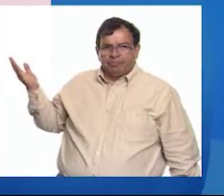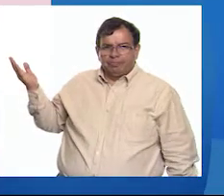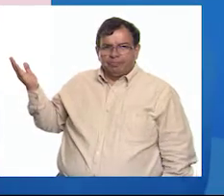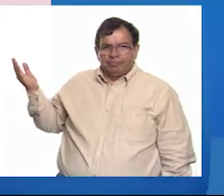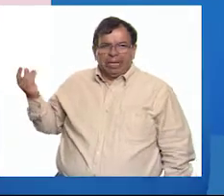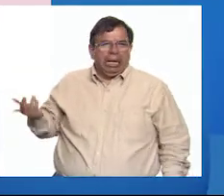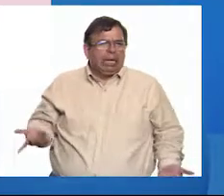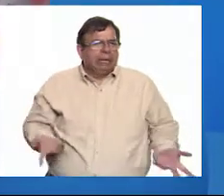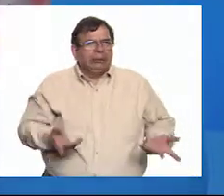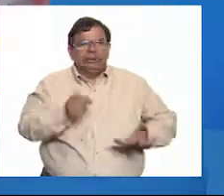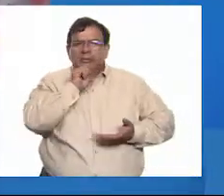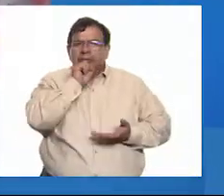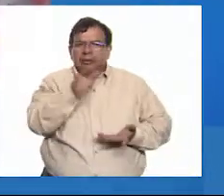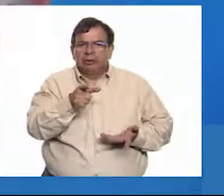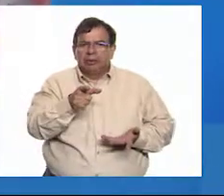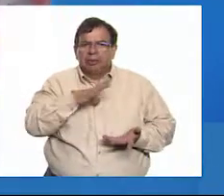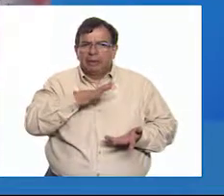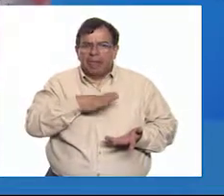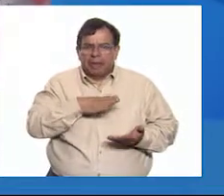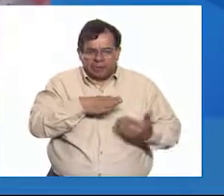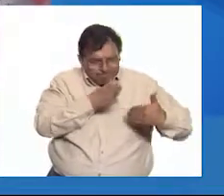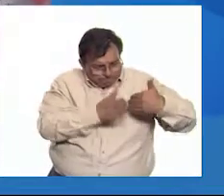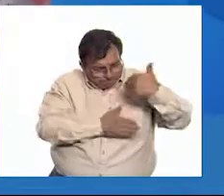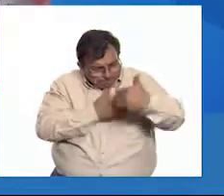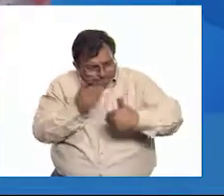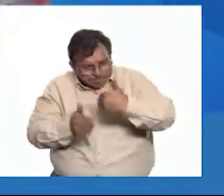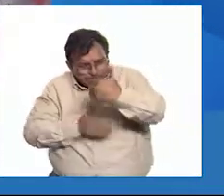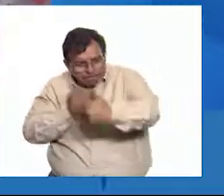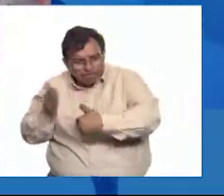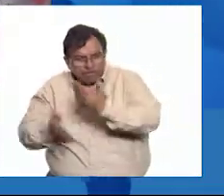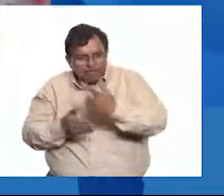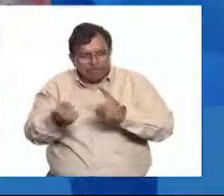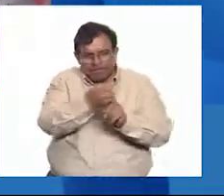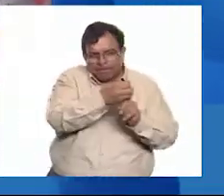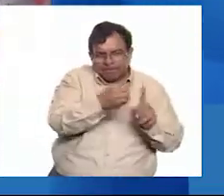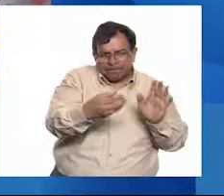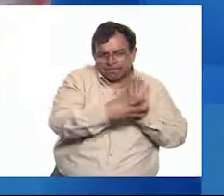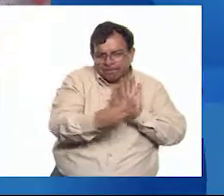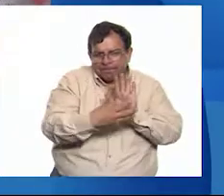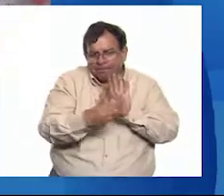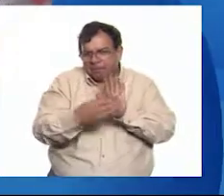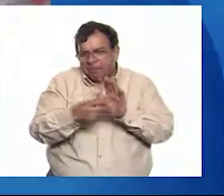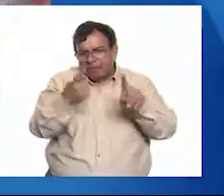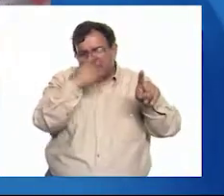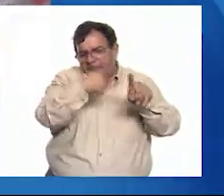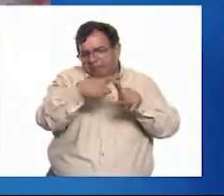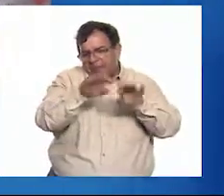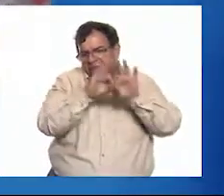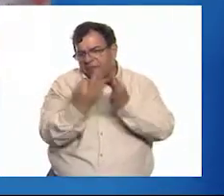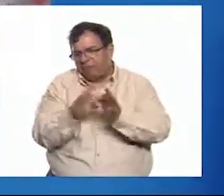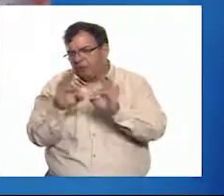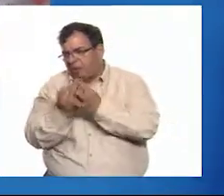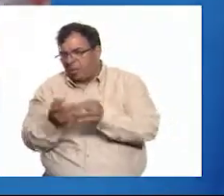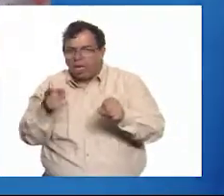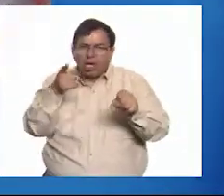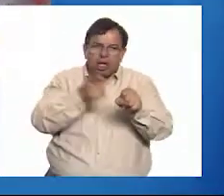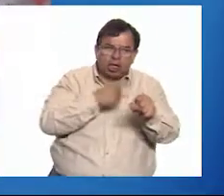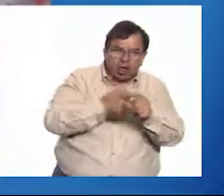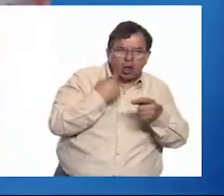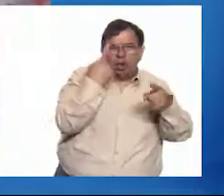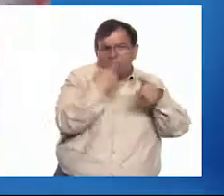y también hay series en donde el patrón de las figuras pueden ser varias y el patrón de